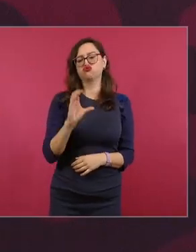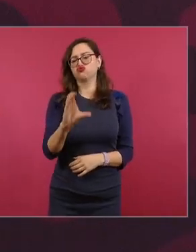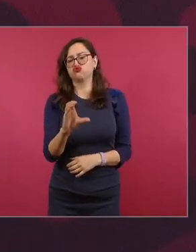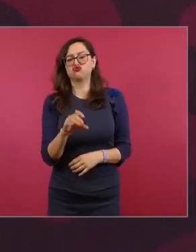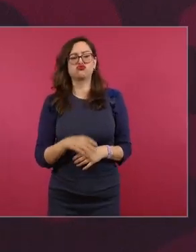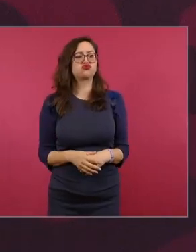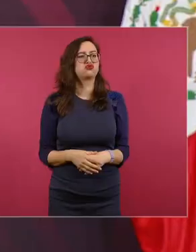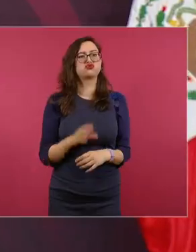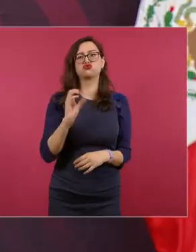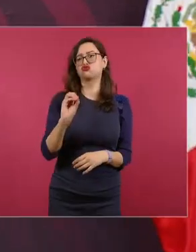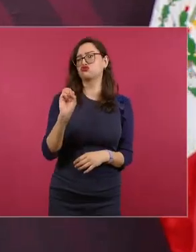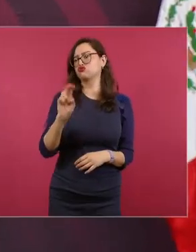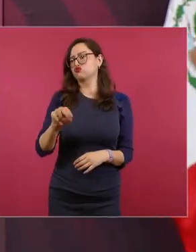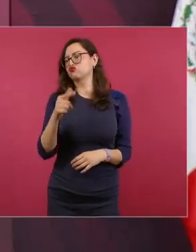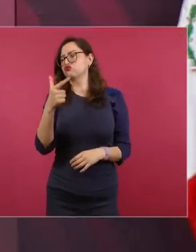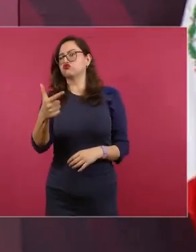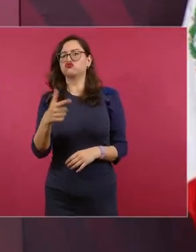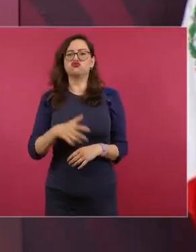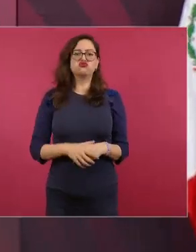no gubernamentales.